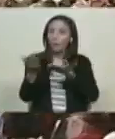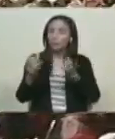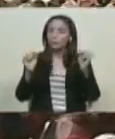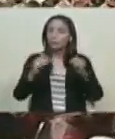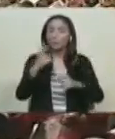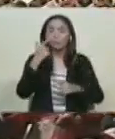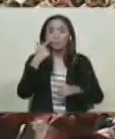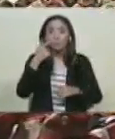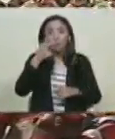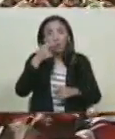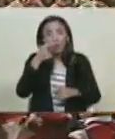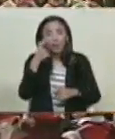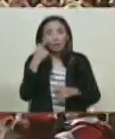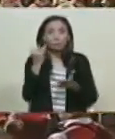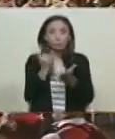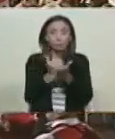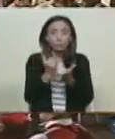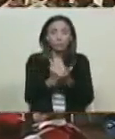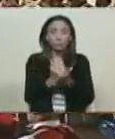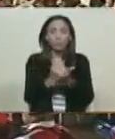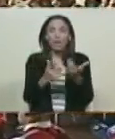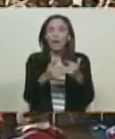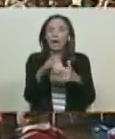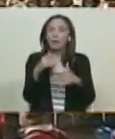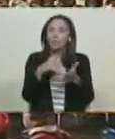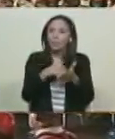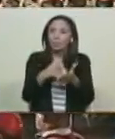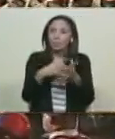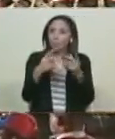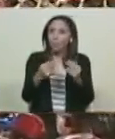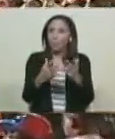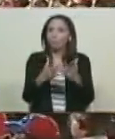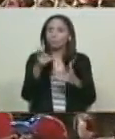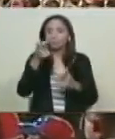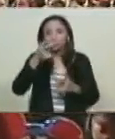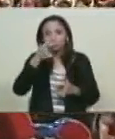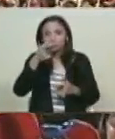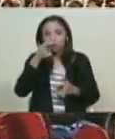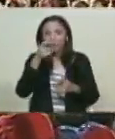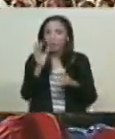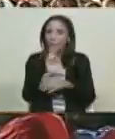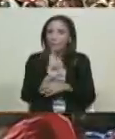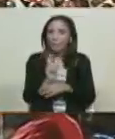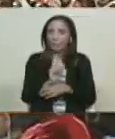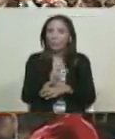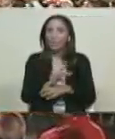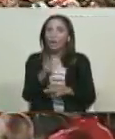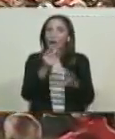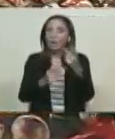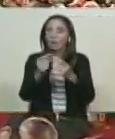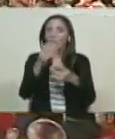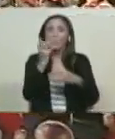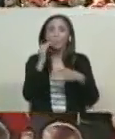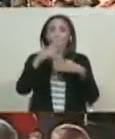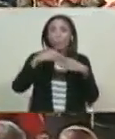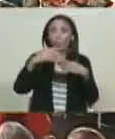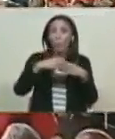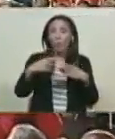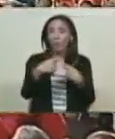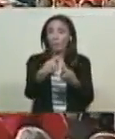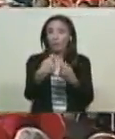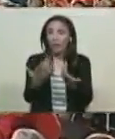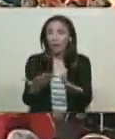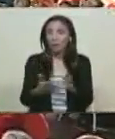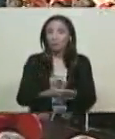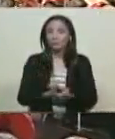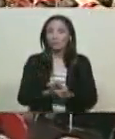hacer las flexibilizaciones que hay que hacer en el marco de las inversiones en dólares para que ese